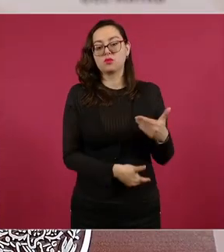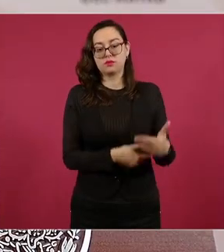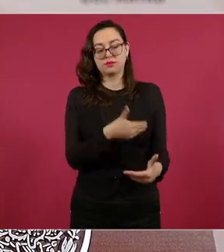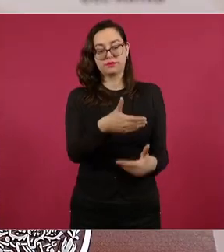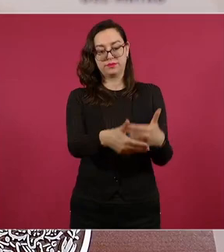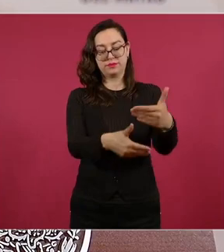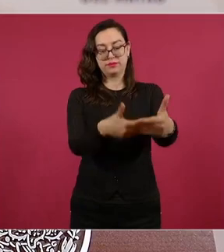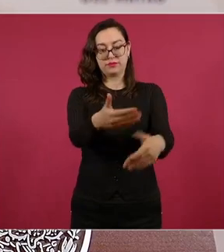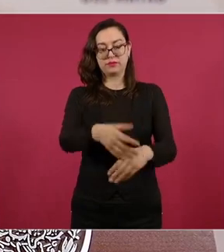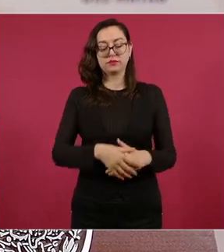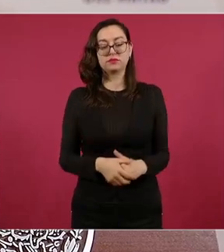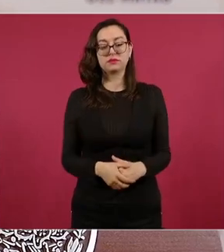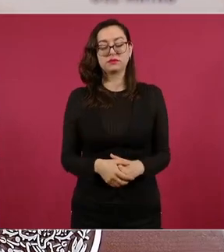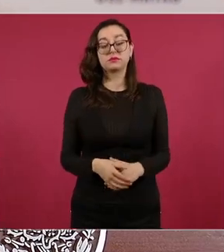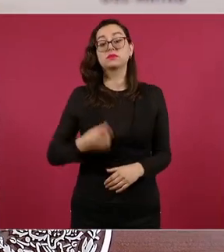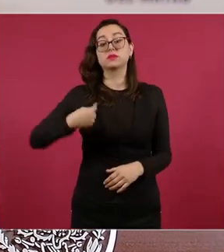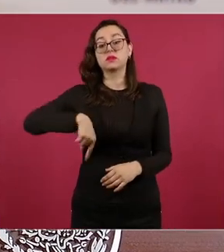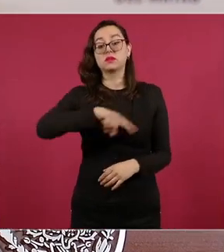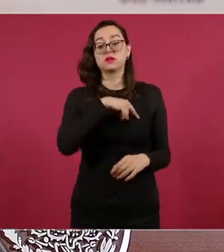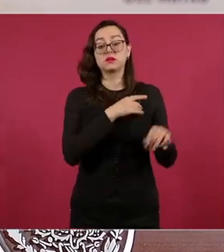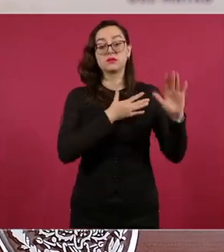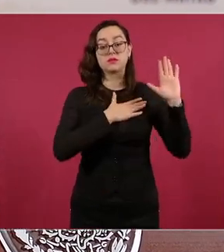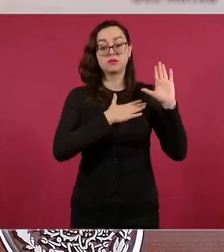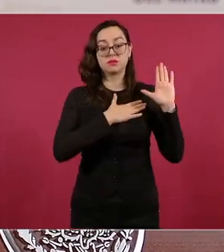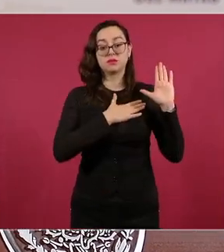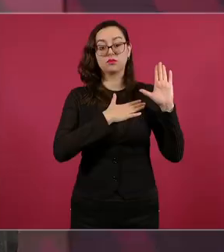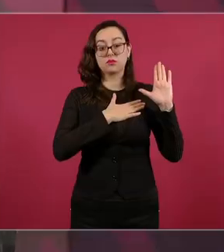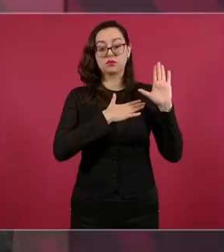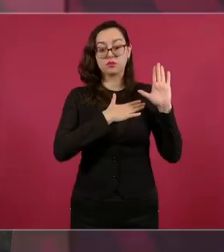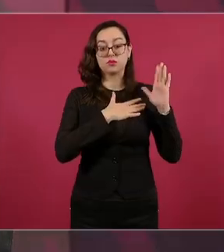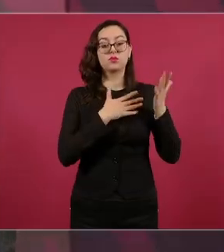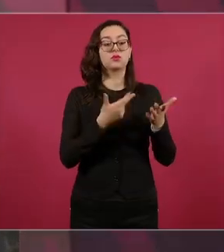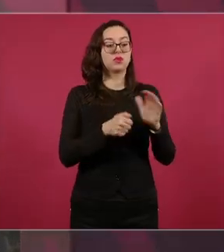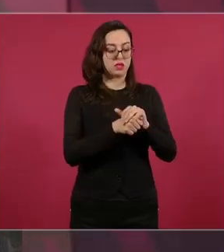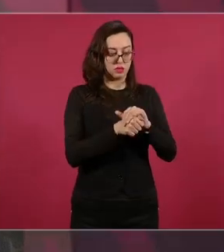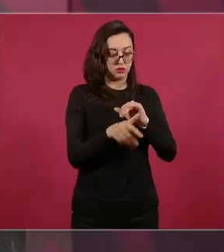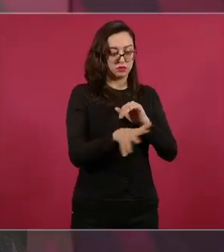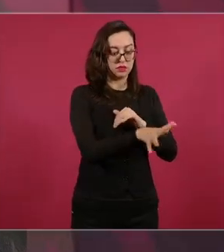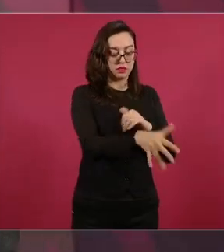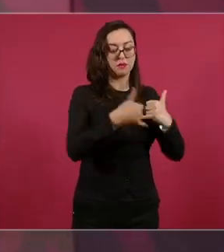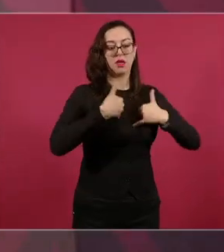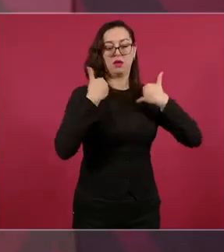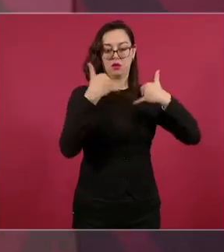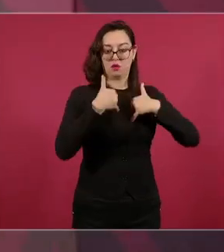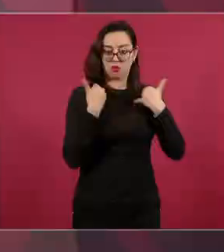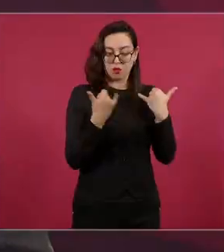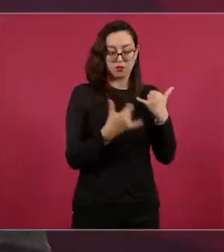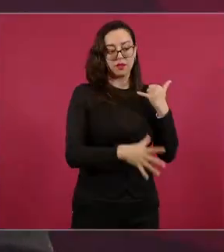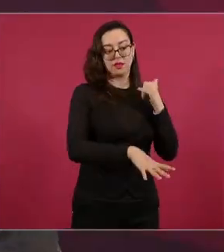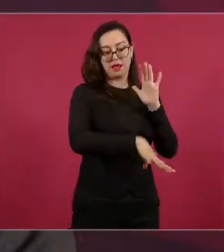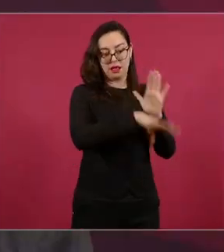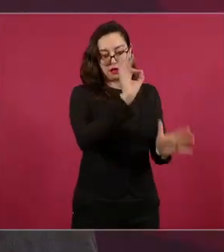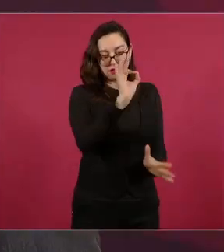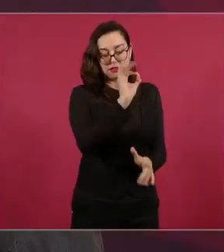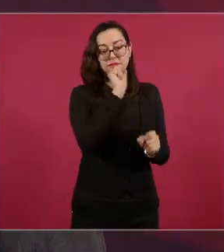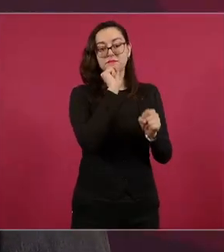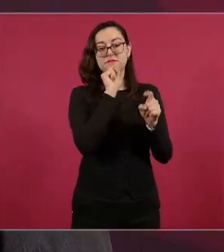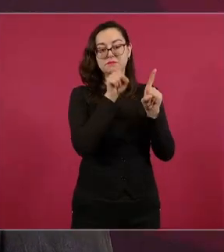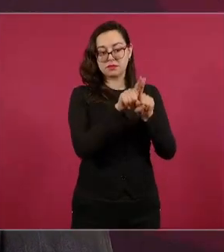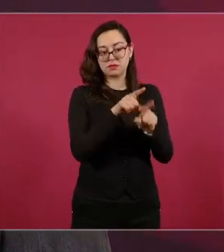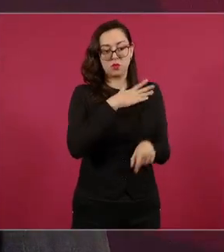tenemos el compromiso de encontrar a los jóvenes, de que se haga justicia